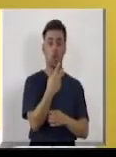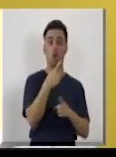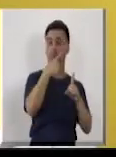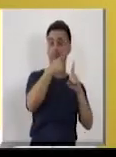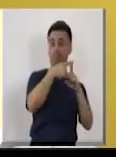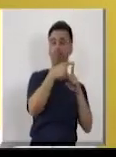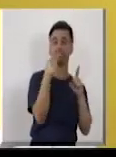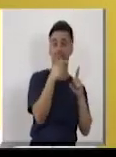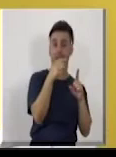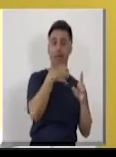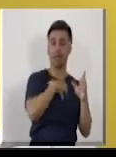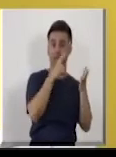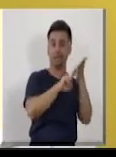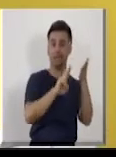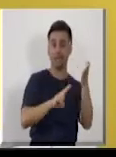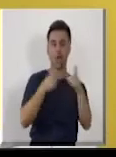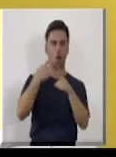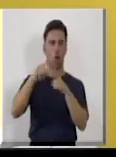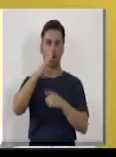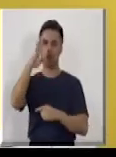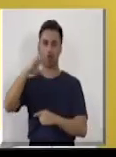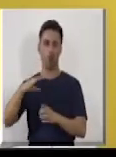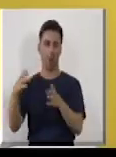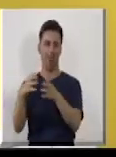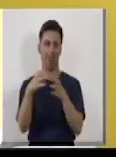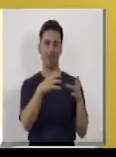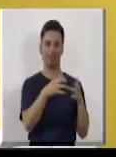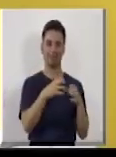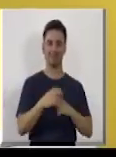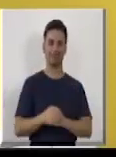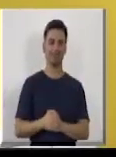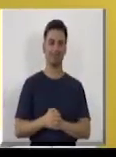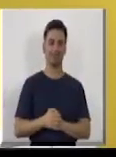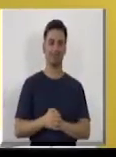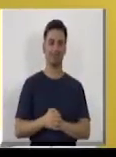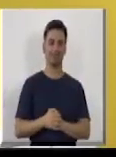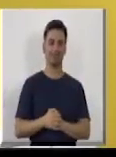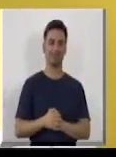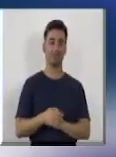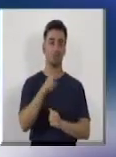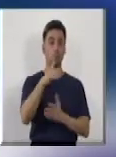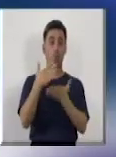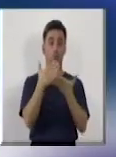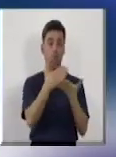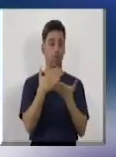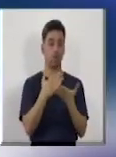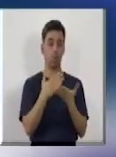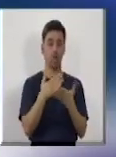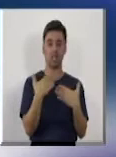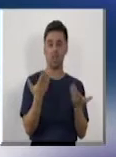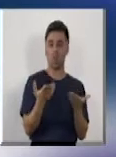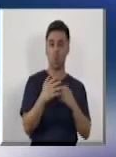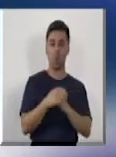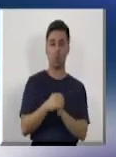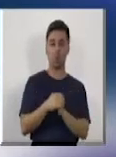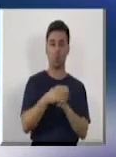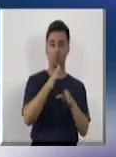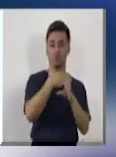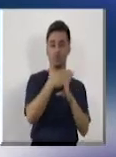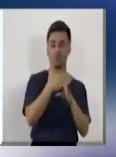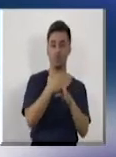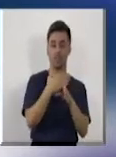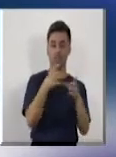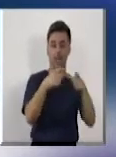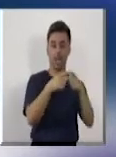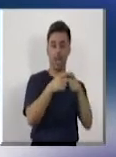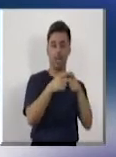electrizados con un tipo de carga. Estudiaste con tu profesor 2 tipos de cargas. Ahí estamos representando los 2